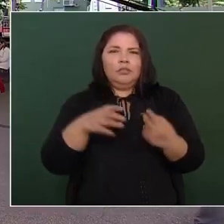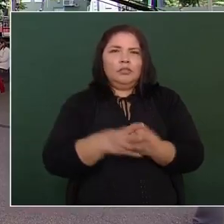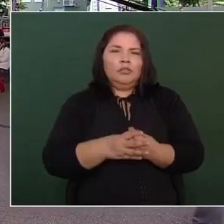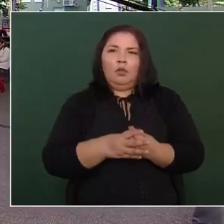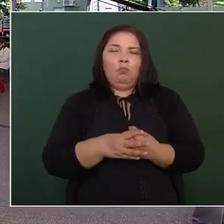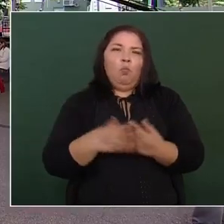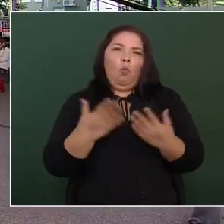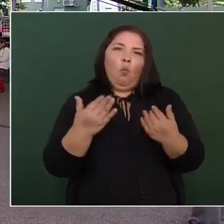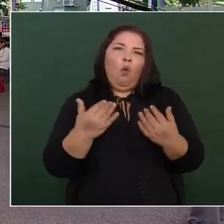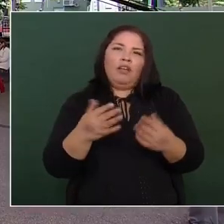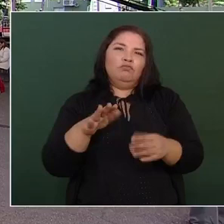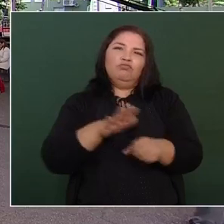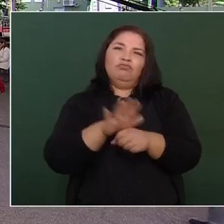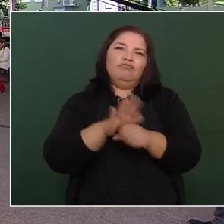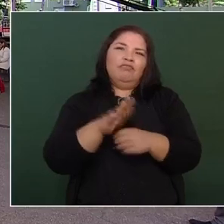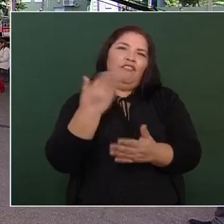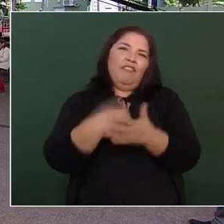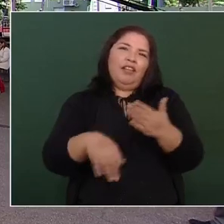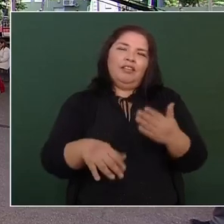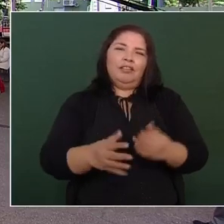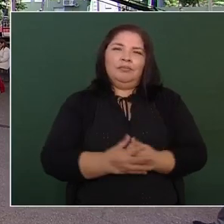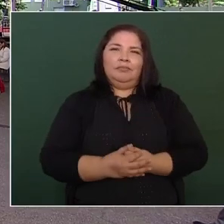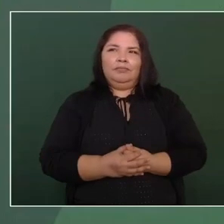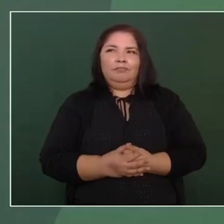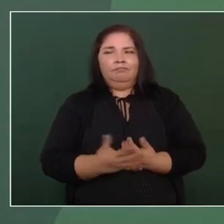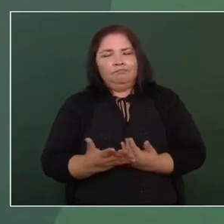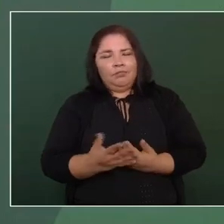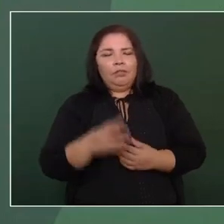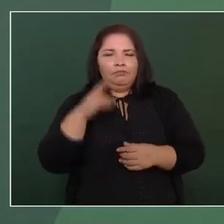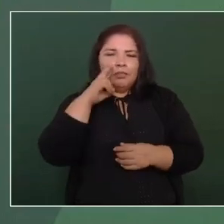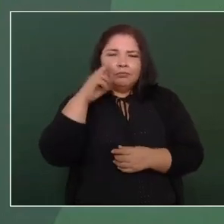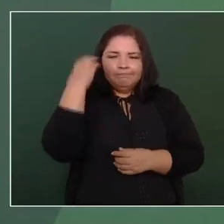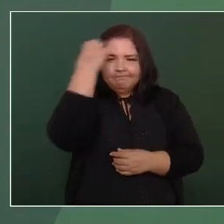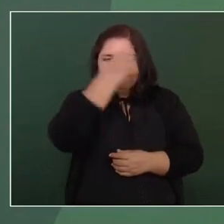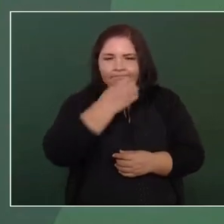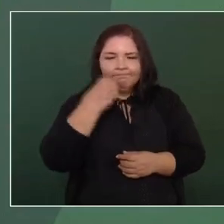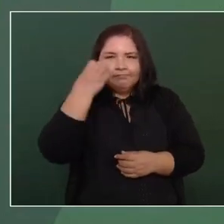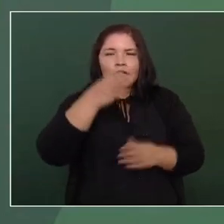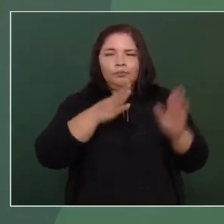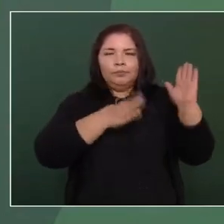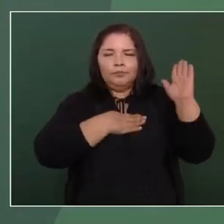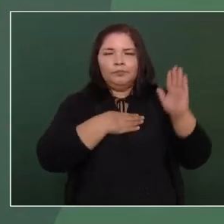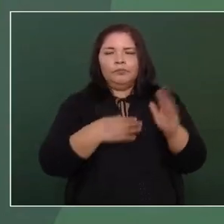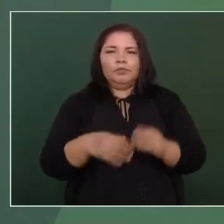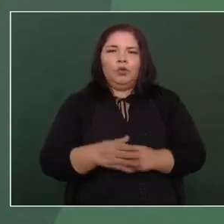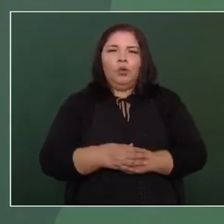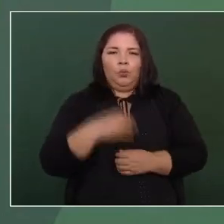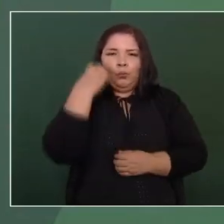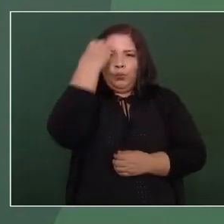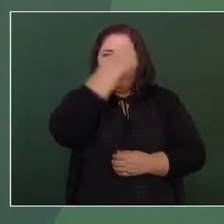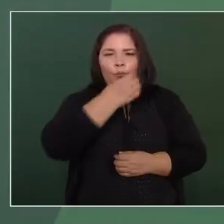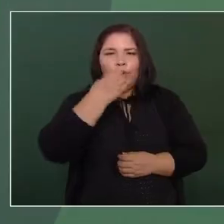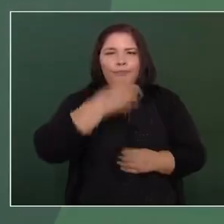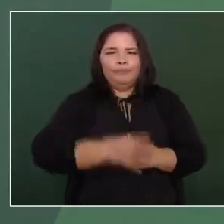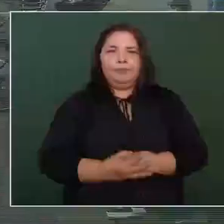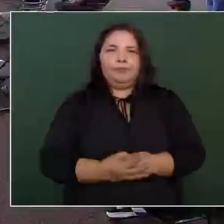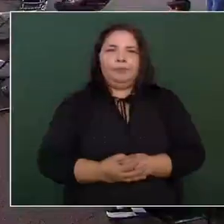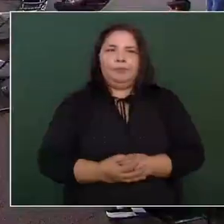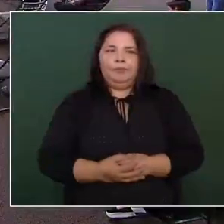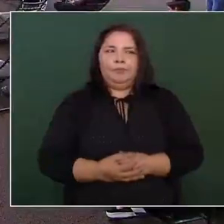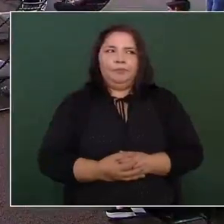no alcanza. Vamos a revisarlo, hago el compromiso de revisarlo.